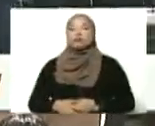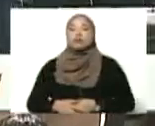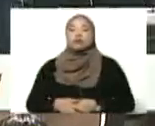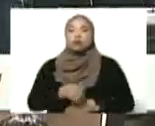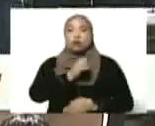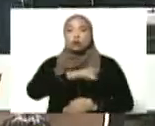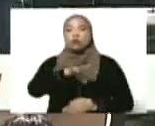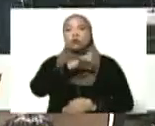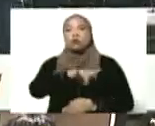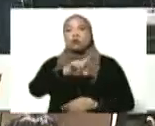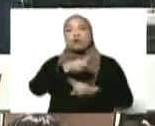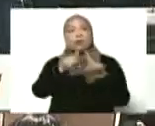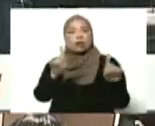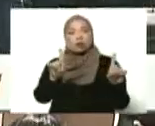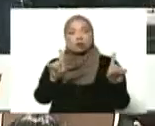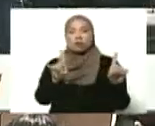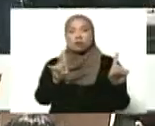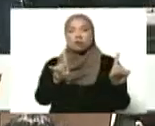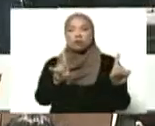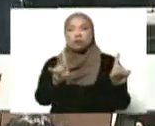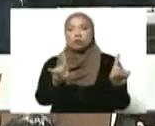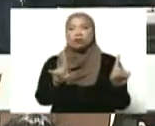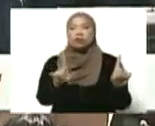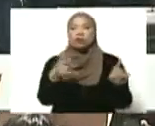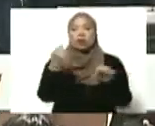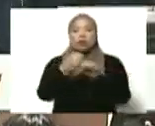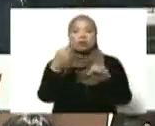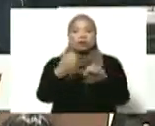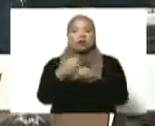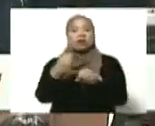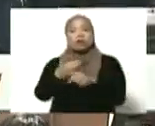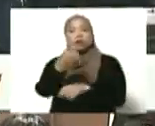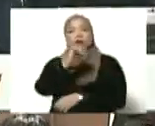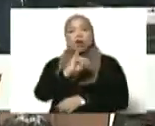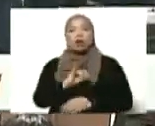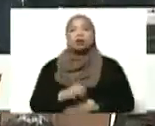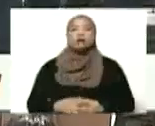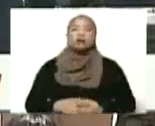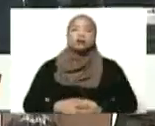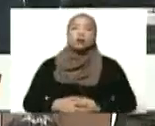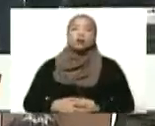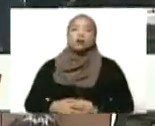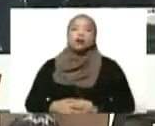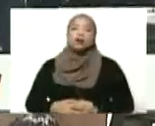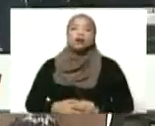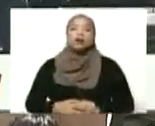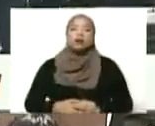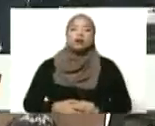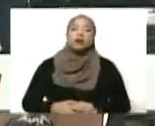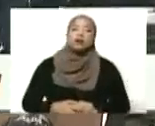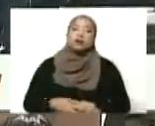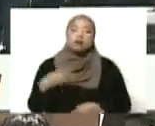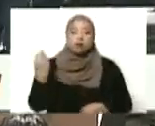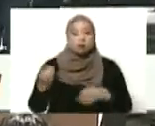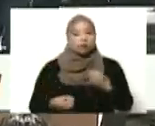dolor, pero lo digo con el compromiso que tenemos. Cuando ocurrió lo de las